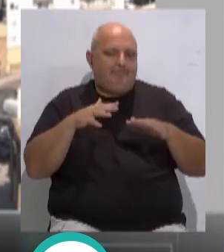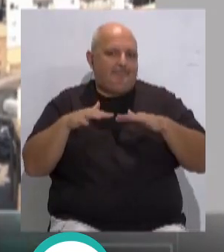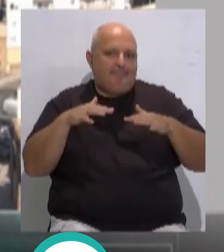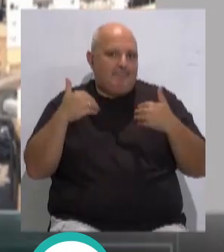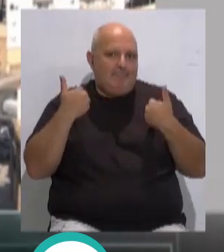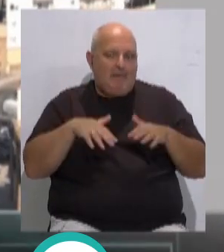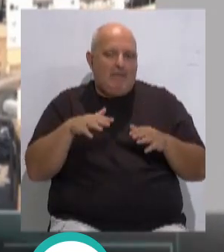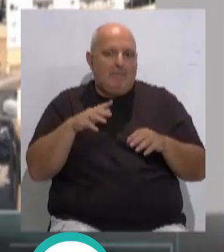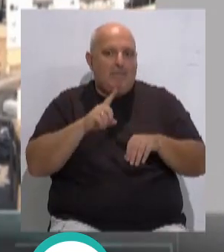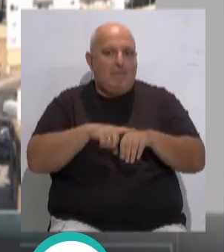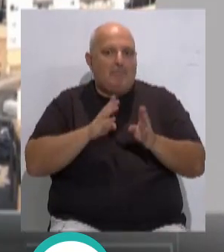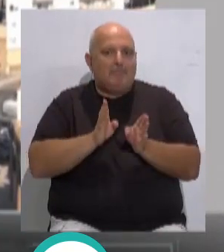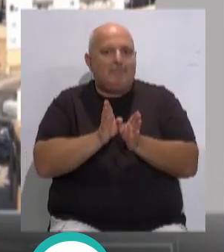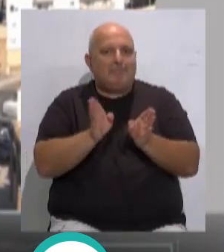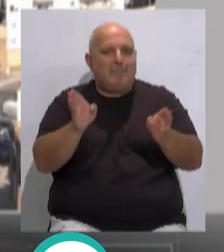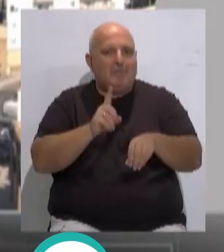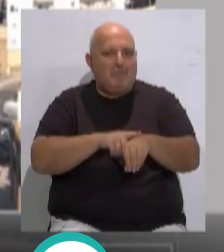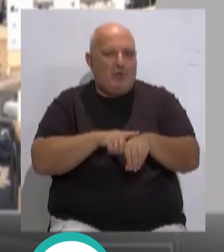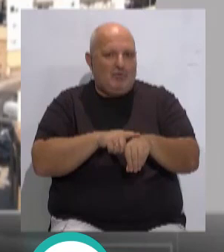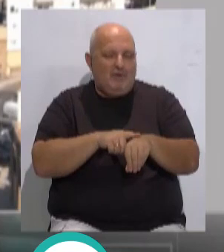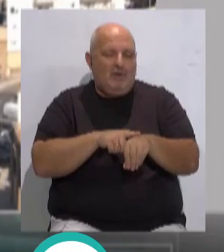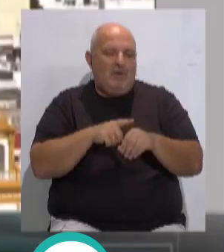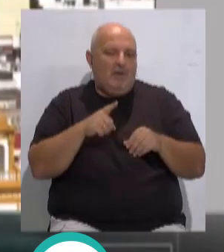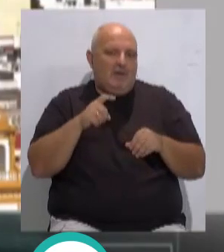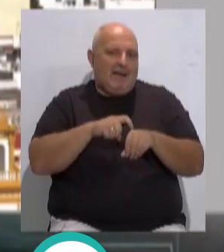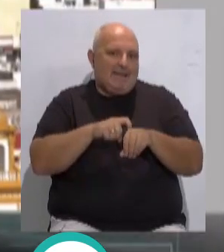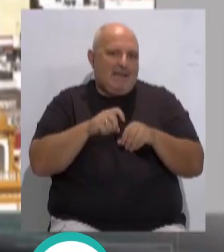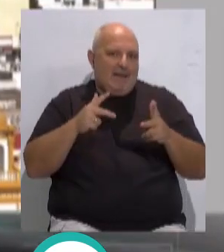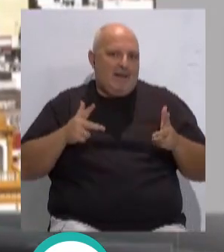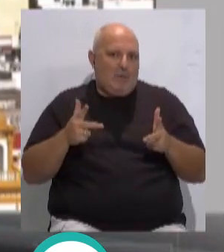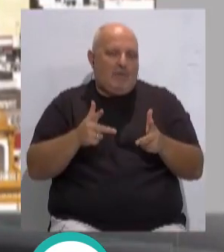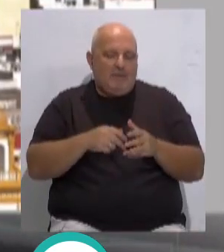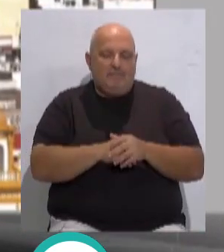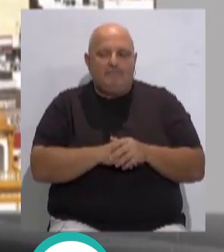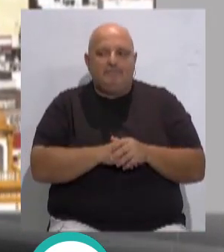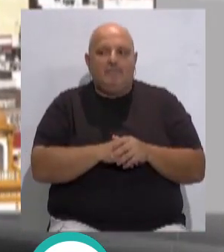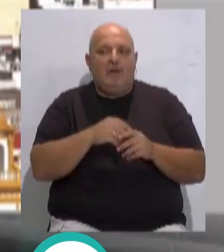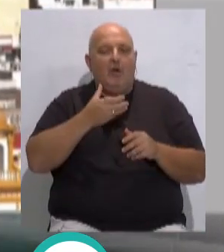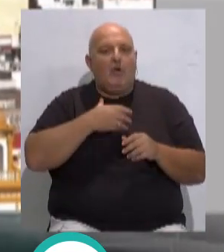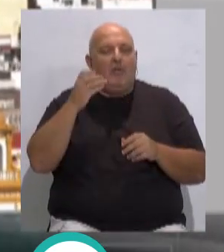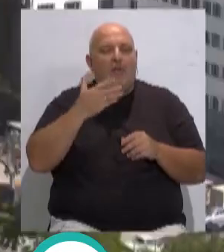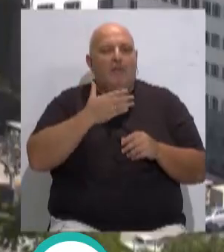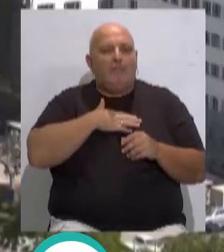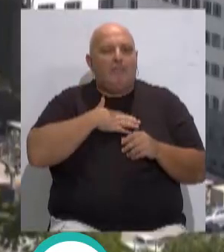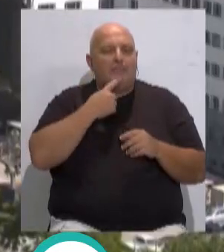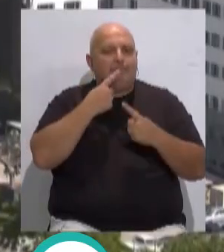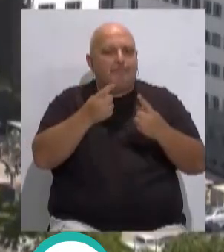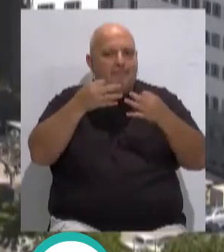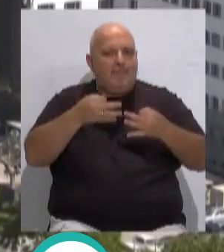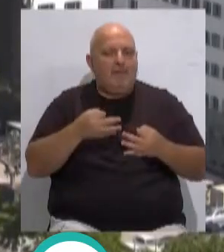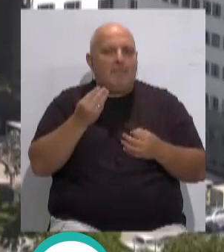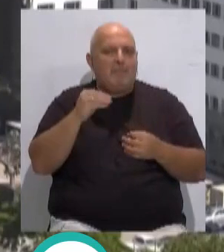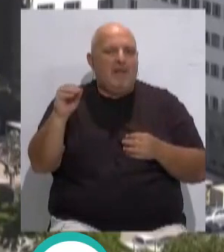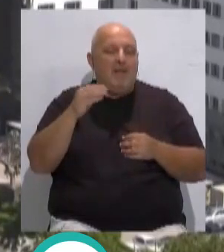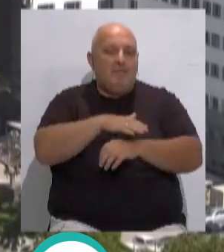manera paralela y entendiéndolo con un carácter de emergencia y de urgencia. El concejal de Patrimonio ha asegurado además